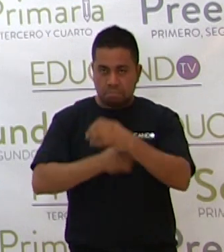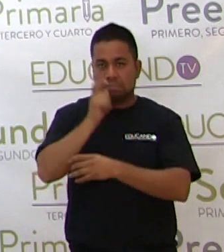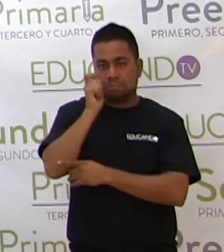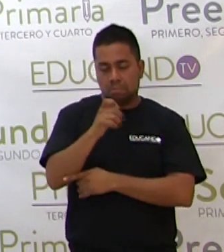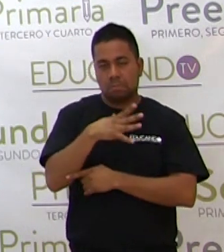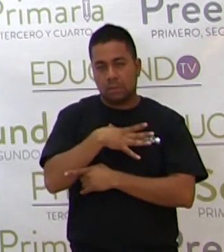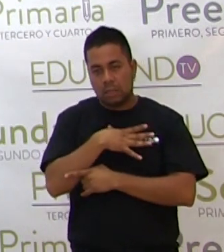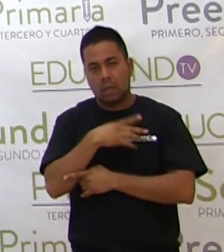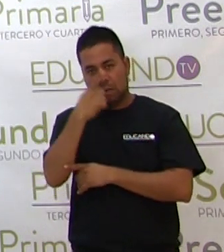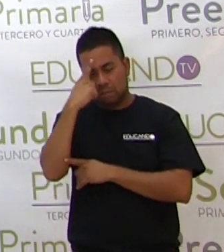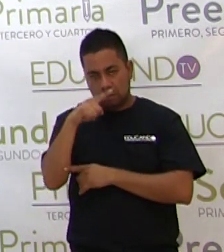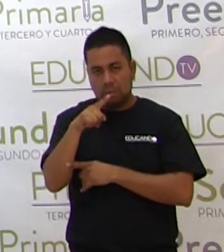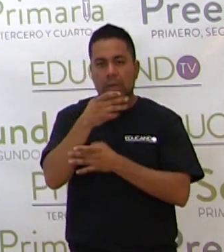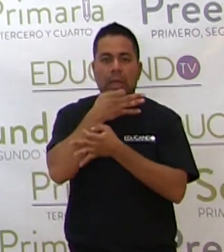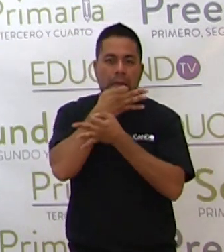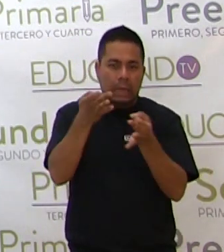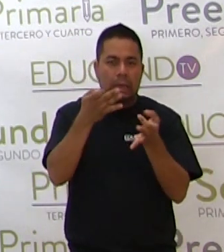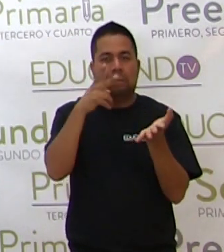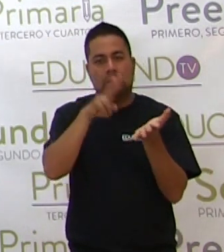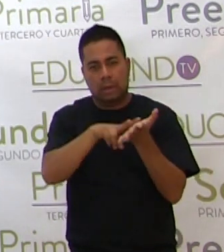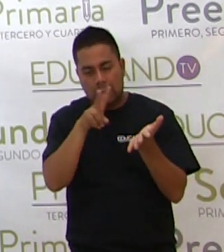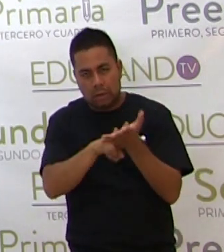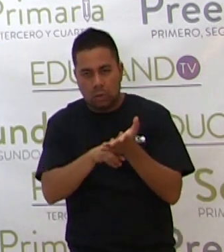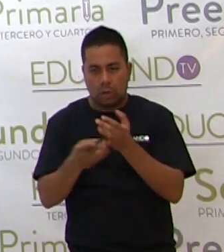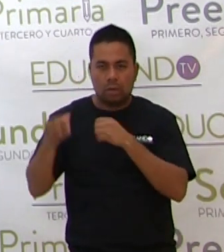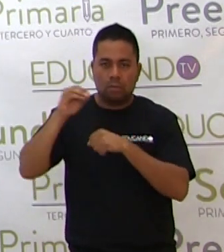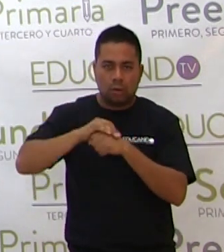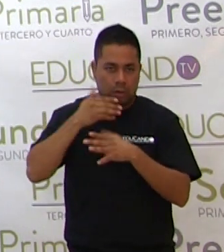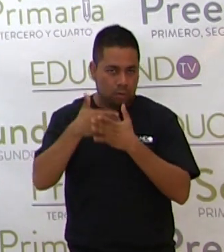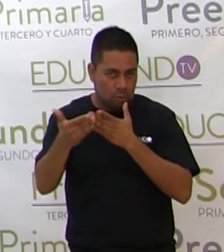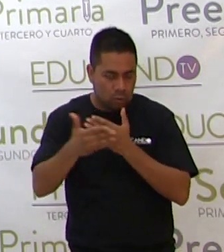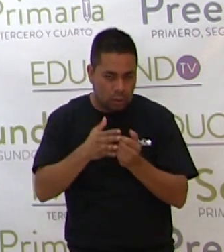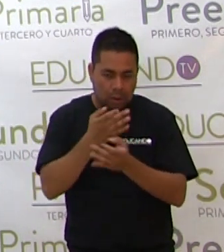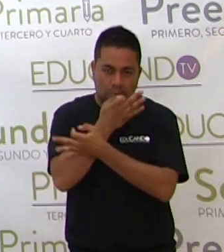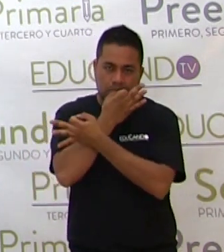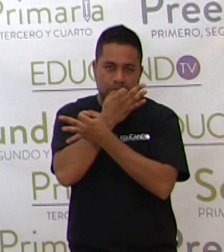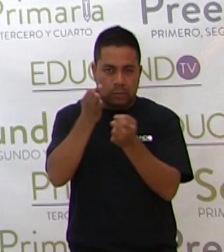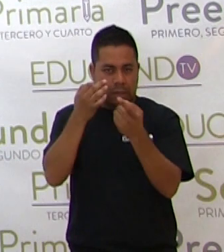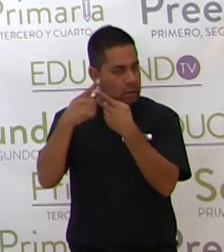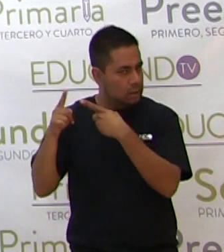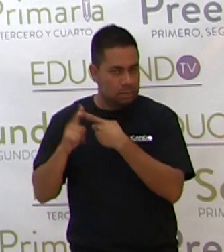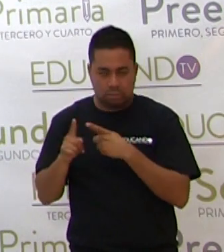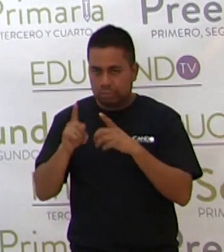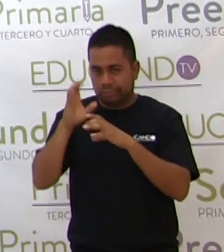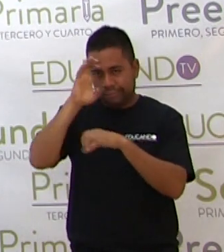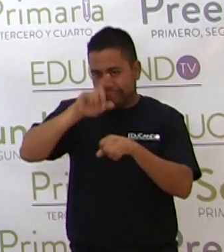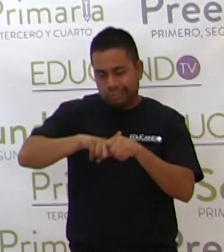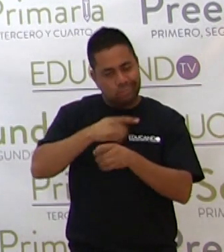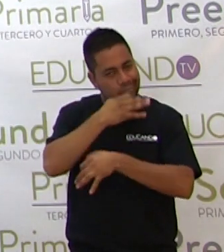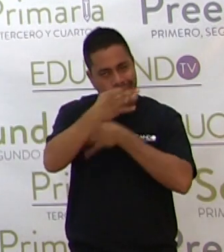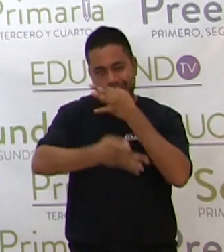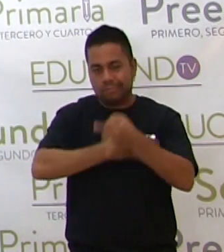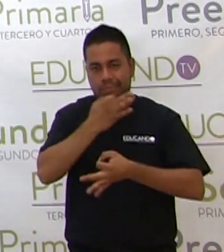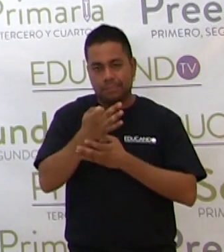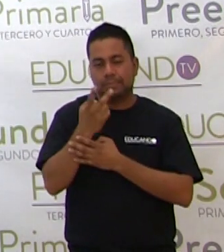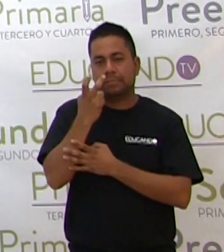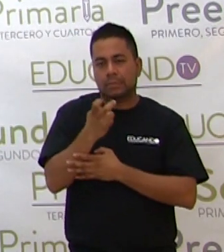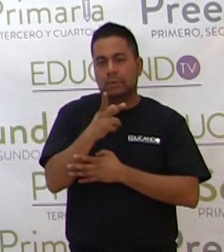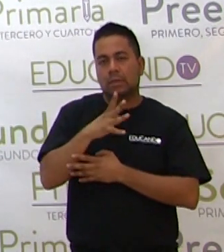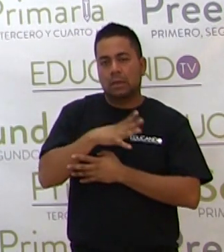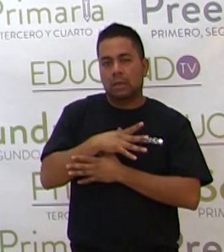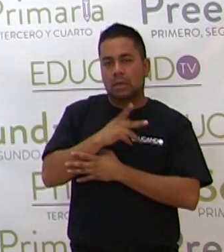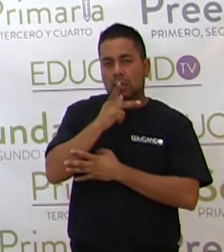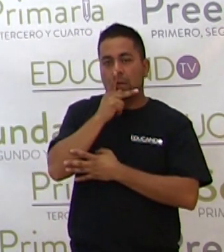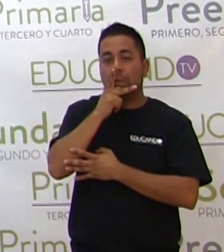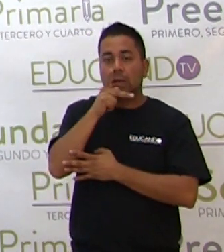difusores de pautas valores modelos y en transmisores de cultura muy bien pues esa sería la